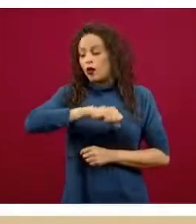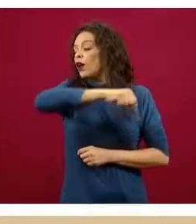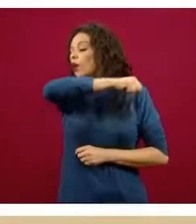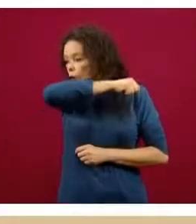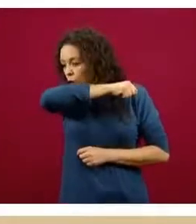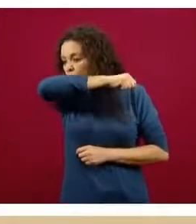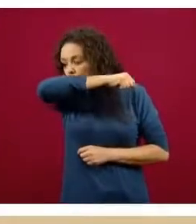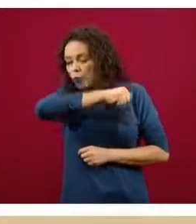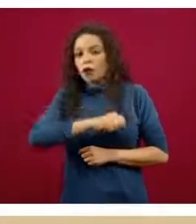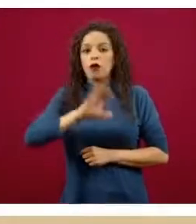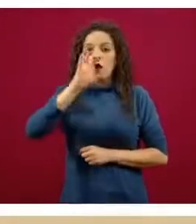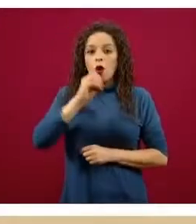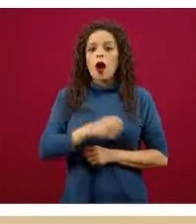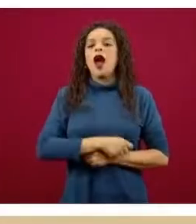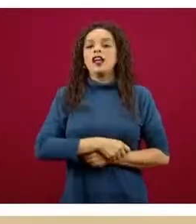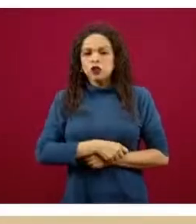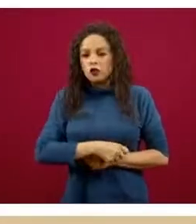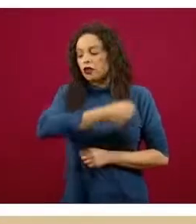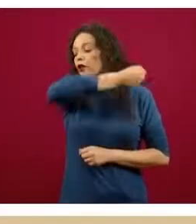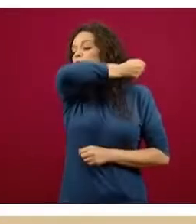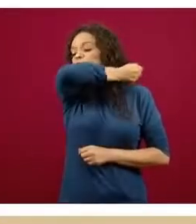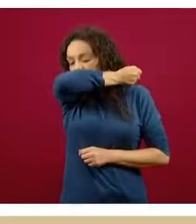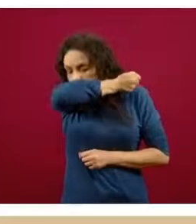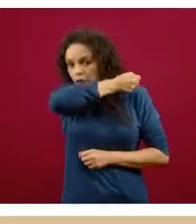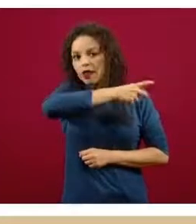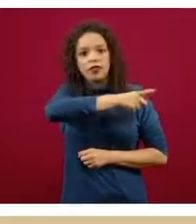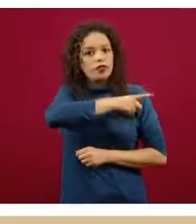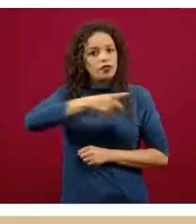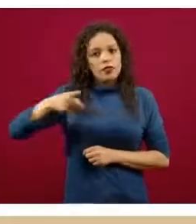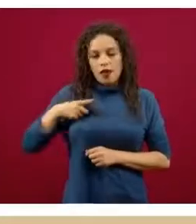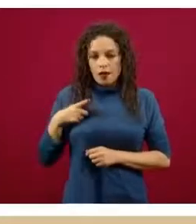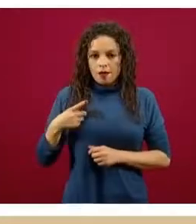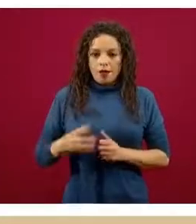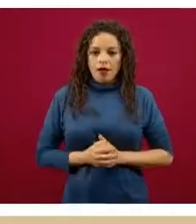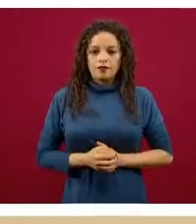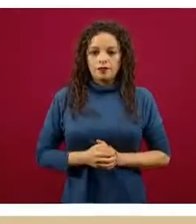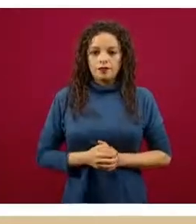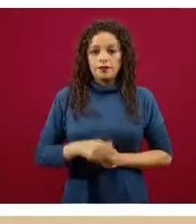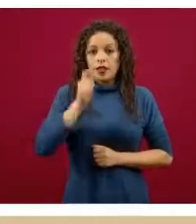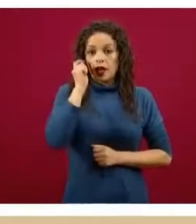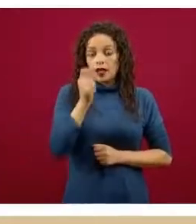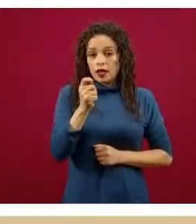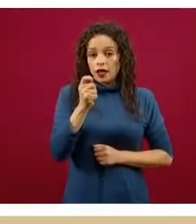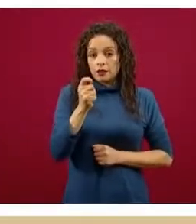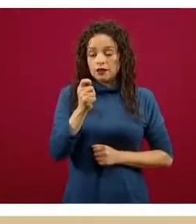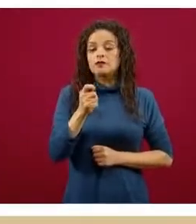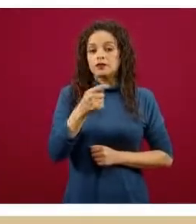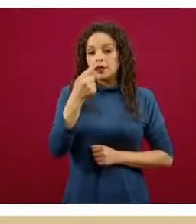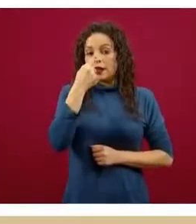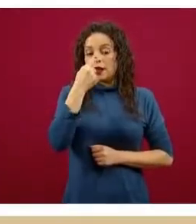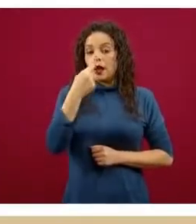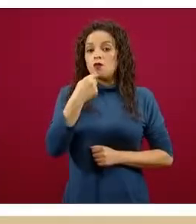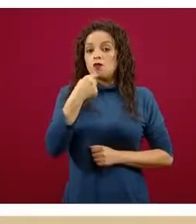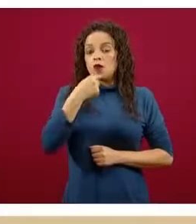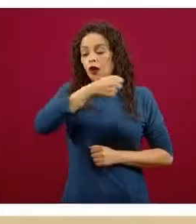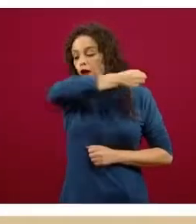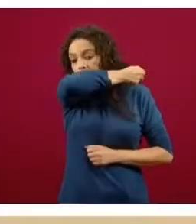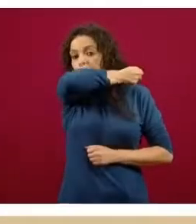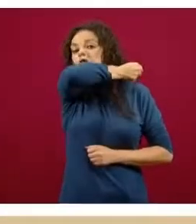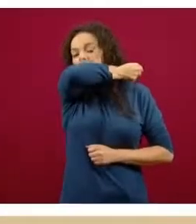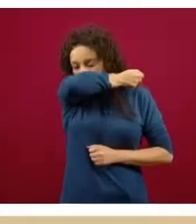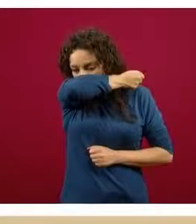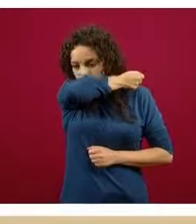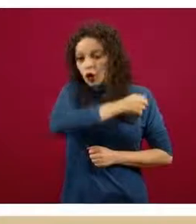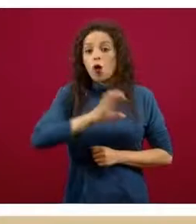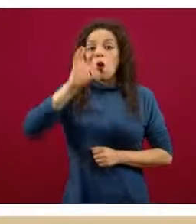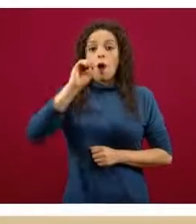ahorita lo hizo el doctor López-Gatell, cubriendo nuestra nariz y boca con el ángulo interno del codo, o si tenemos un